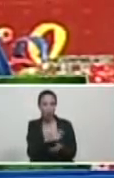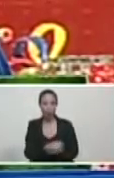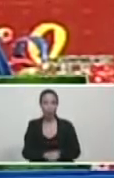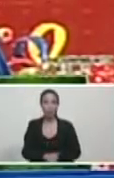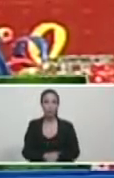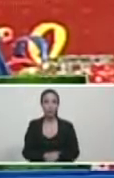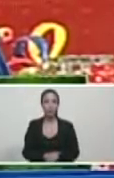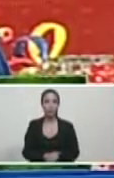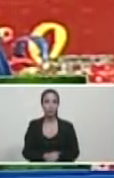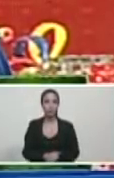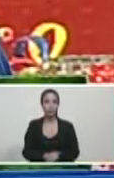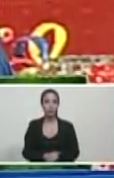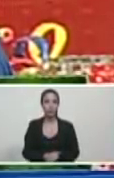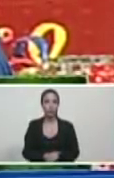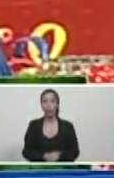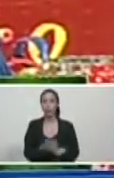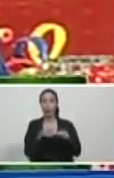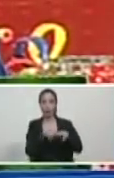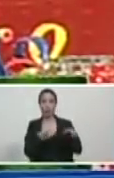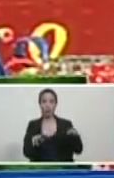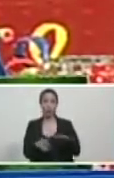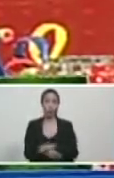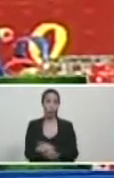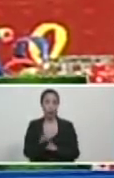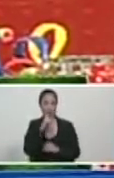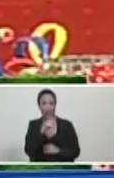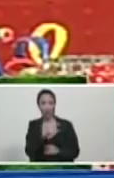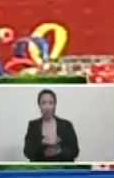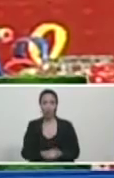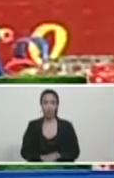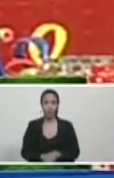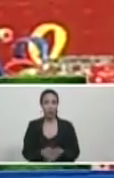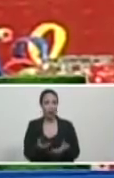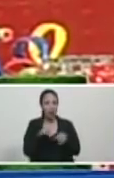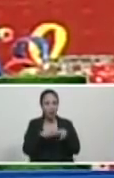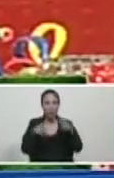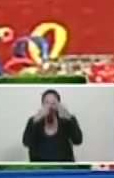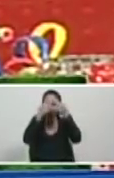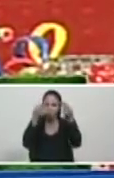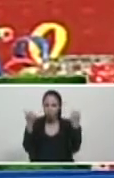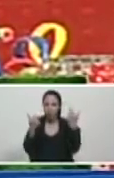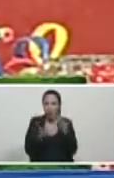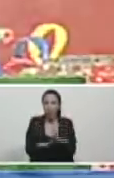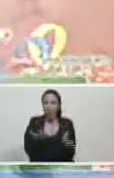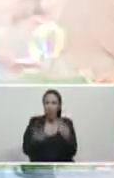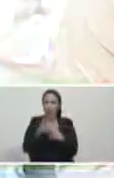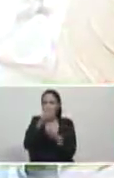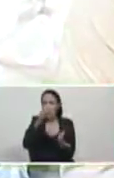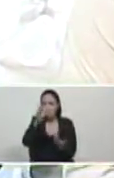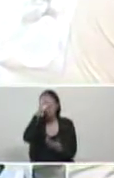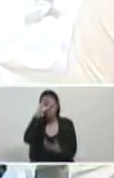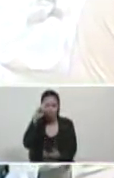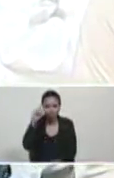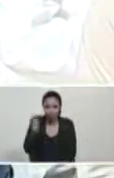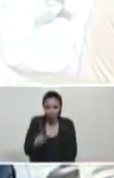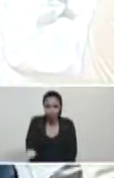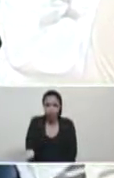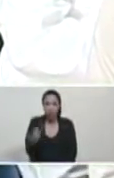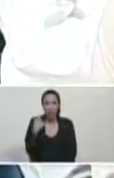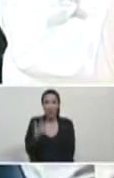odio en niñas y niños. Son niños, son inocentes, no saben lo que dicen, lo que hacen a